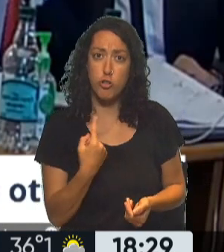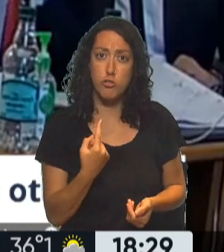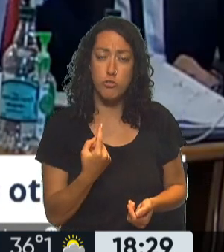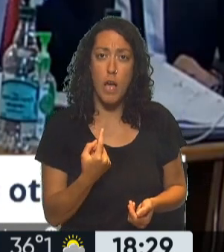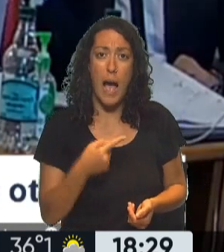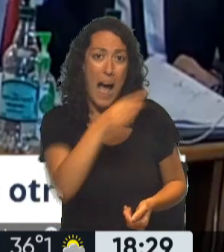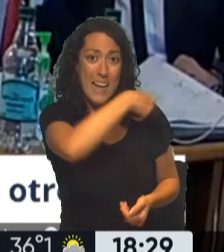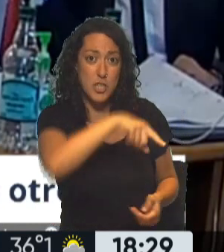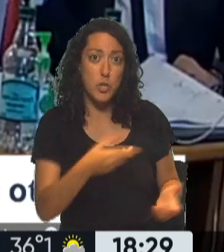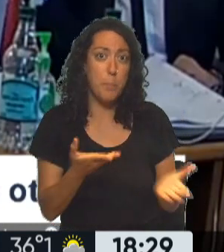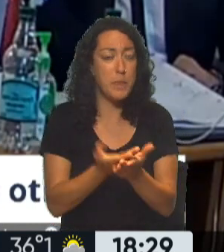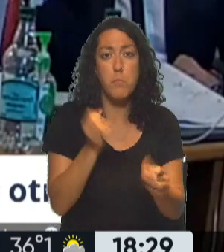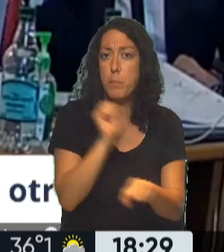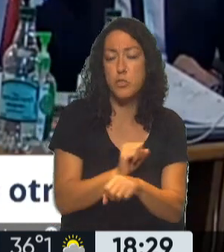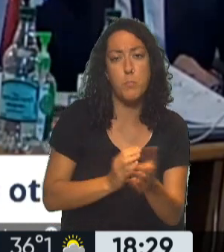prisión perpetua.